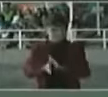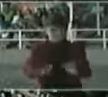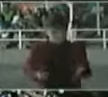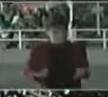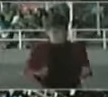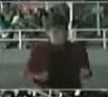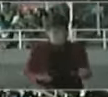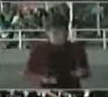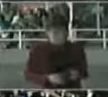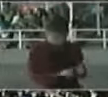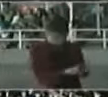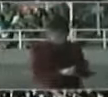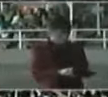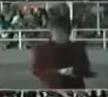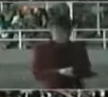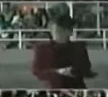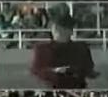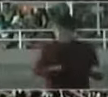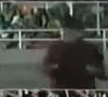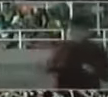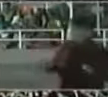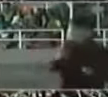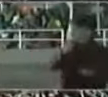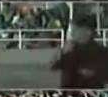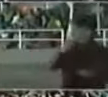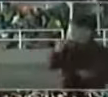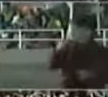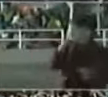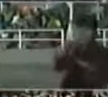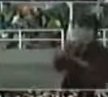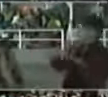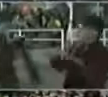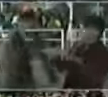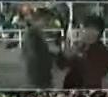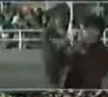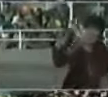Ahora el mundo veía con sus propios ojos la majestad.